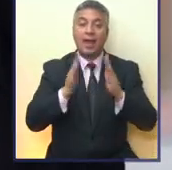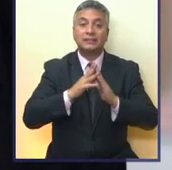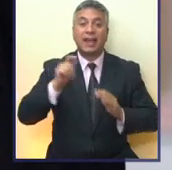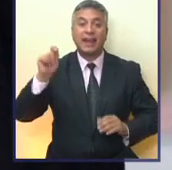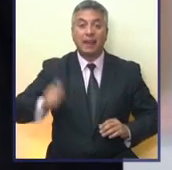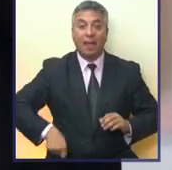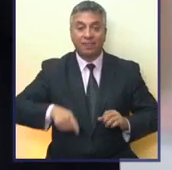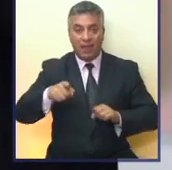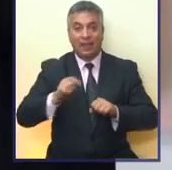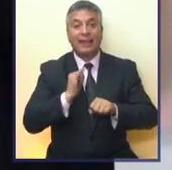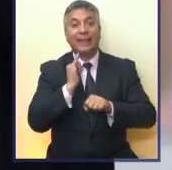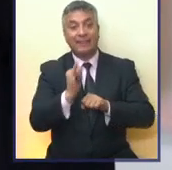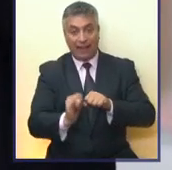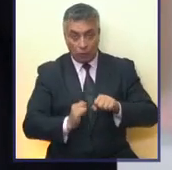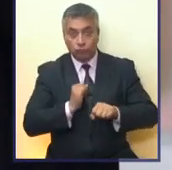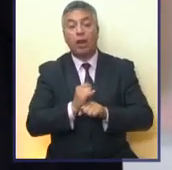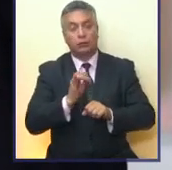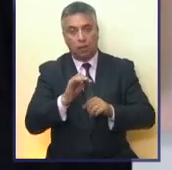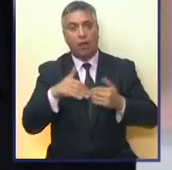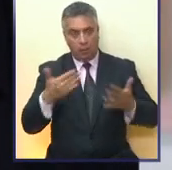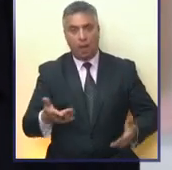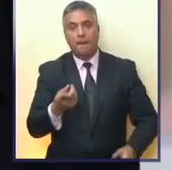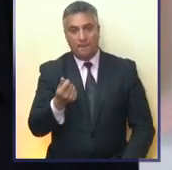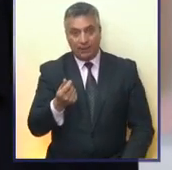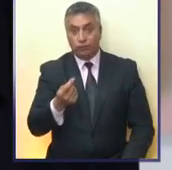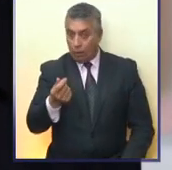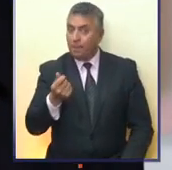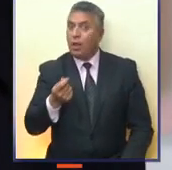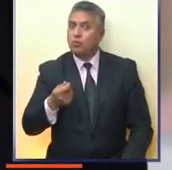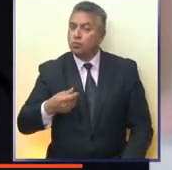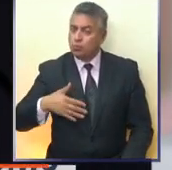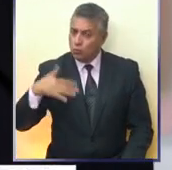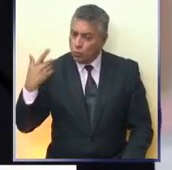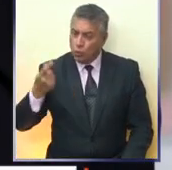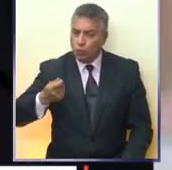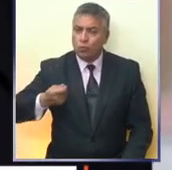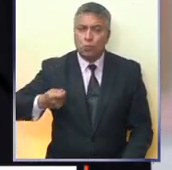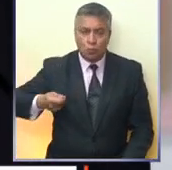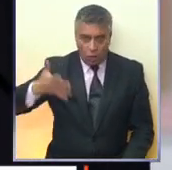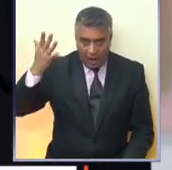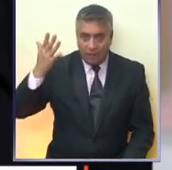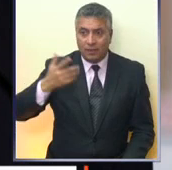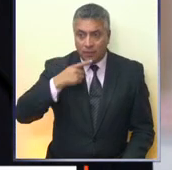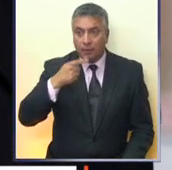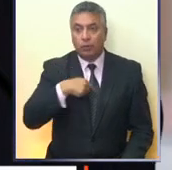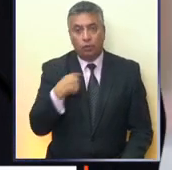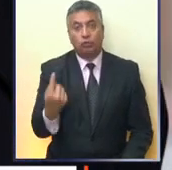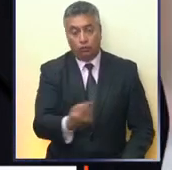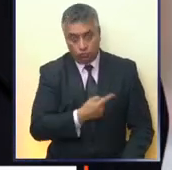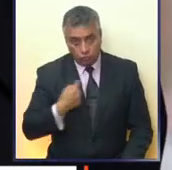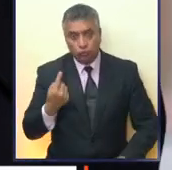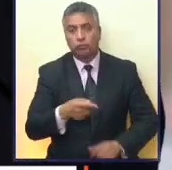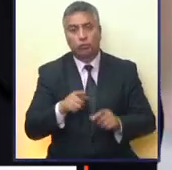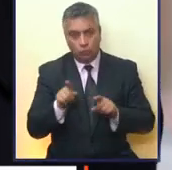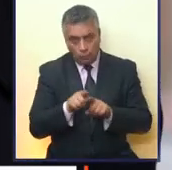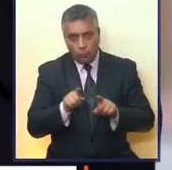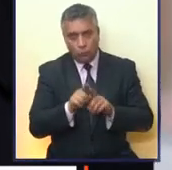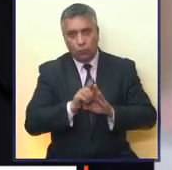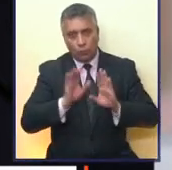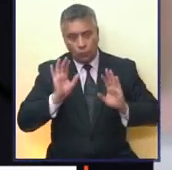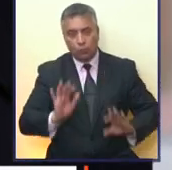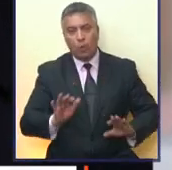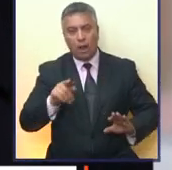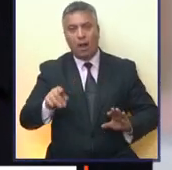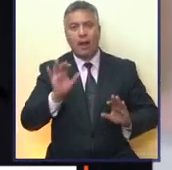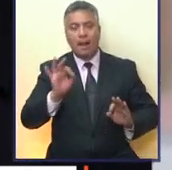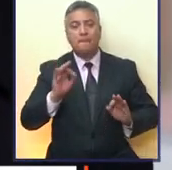internacionales, sí le dan un precio y a veces un precio muy grande. Pero nosotros lo estamos viendo desde un punto de vista patrimonial y tiene